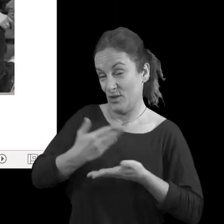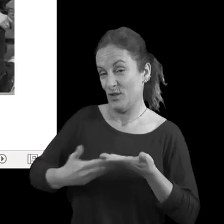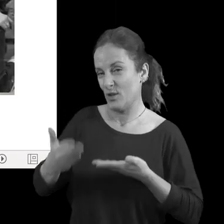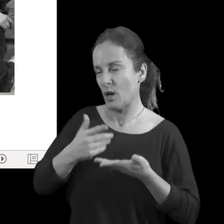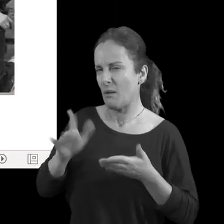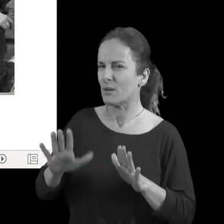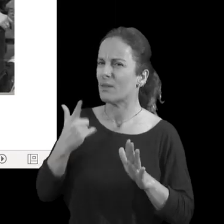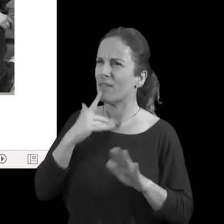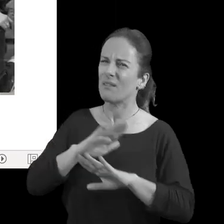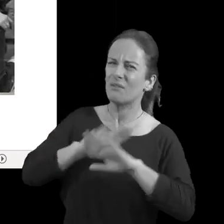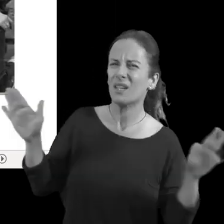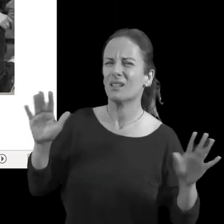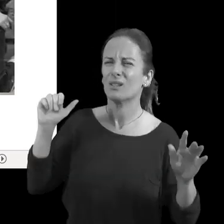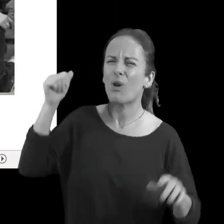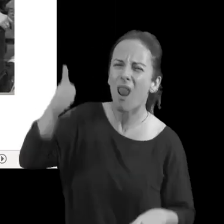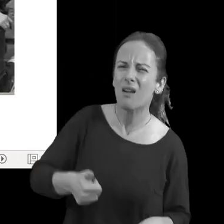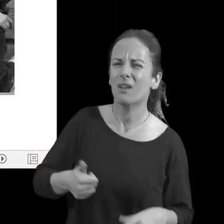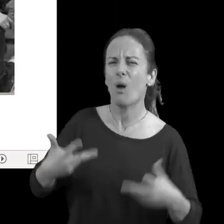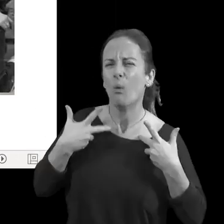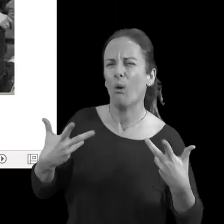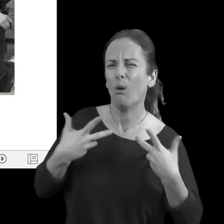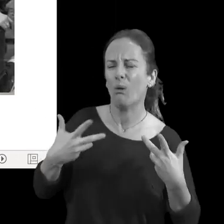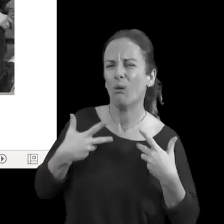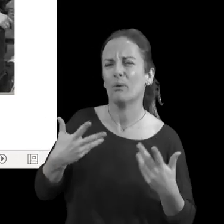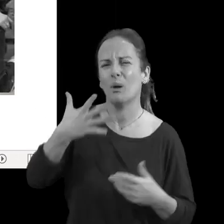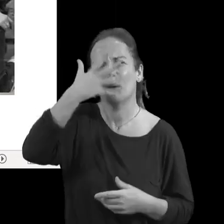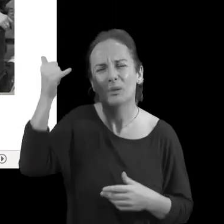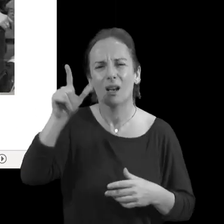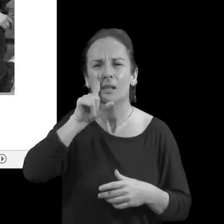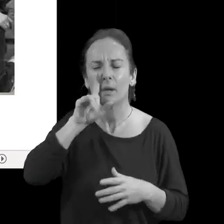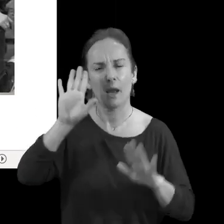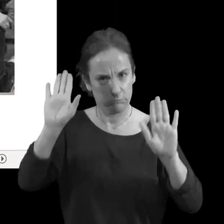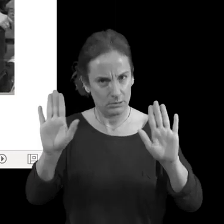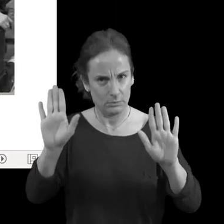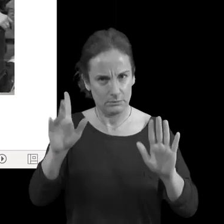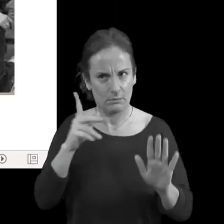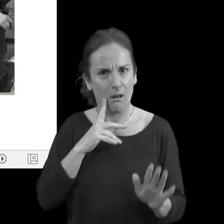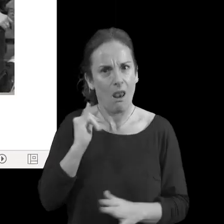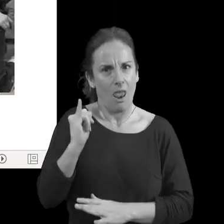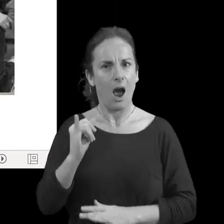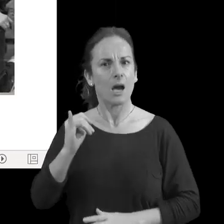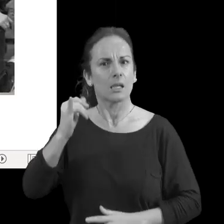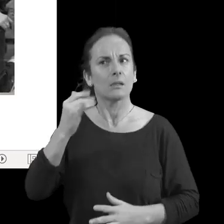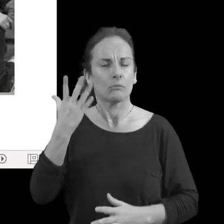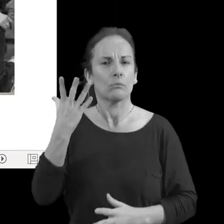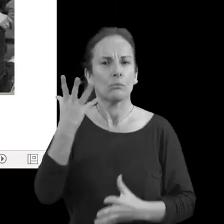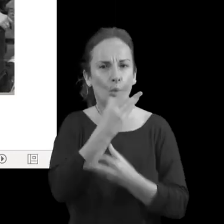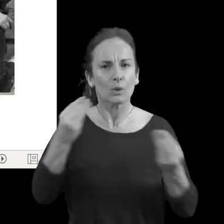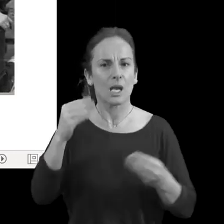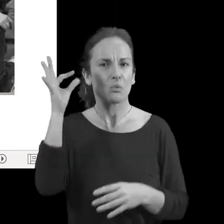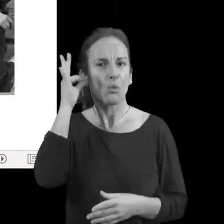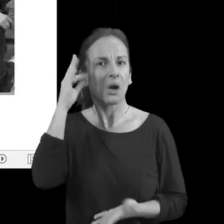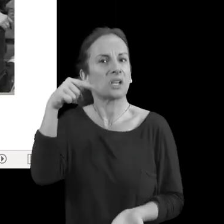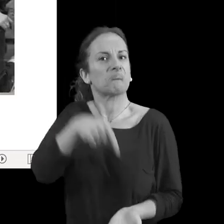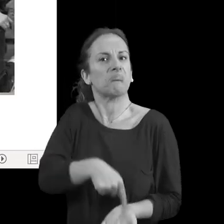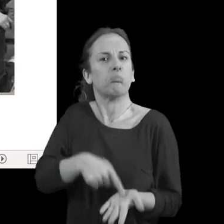también victimistas, ¿no? De que siempre es como, ay, la invisibilidad lesbiana. Bueno, ya en los 70, muchas activistas y otras muchas lesbianas que no eran activistas